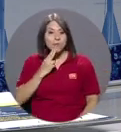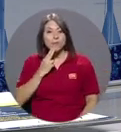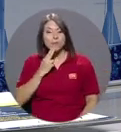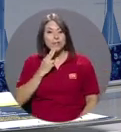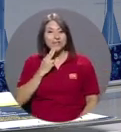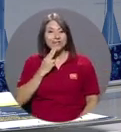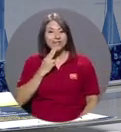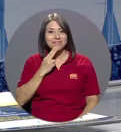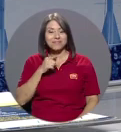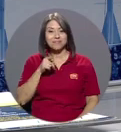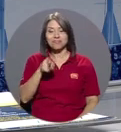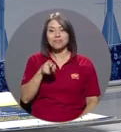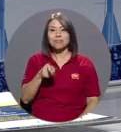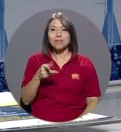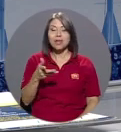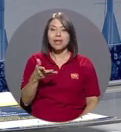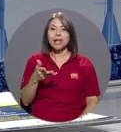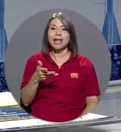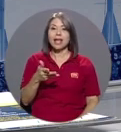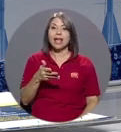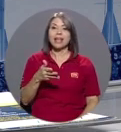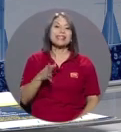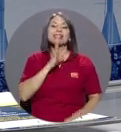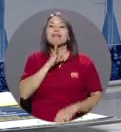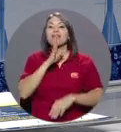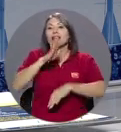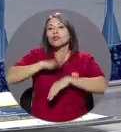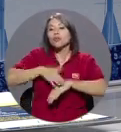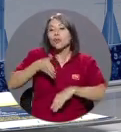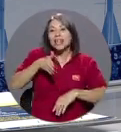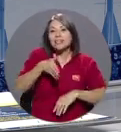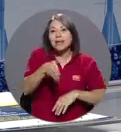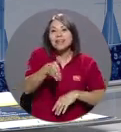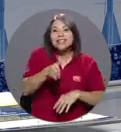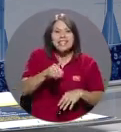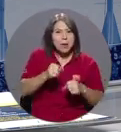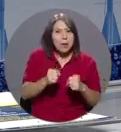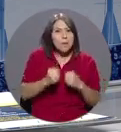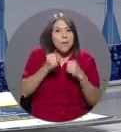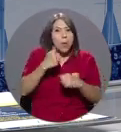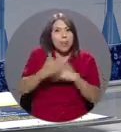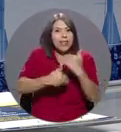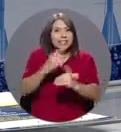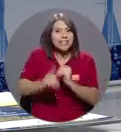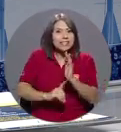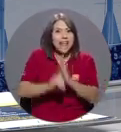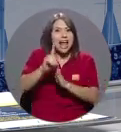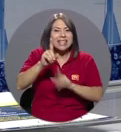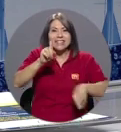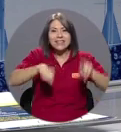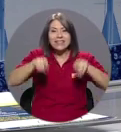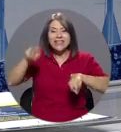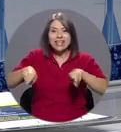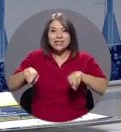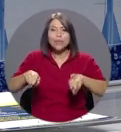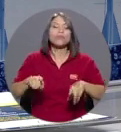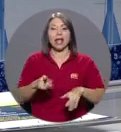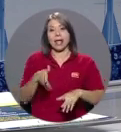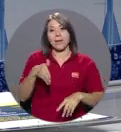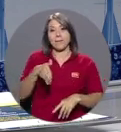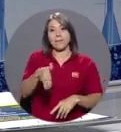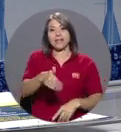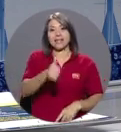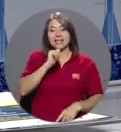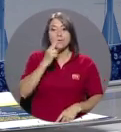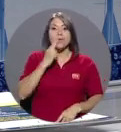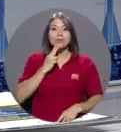para retomar algo que se estaba conversando antes, de especies potenciales, diversificación. En cuanto a peces de agua dulce,